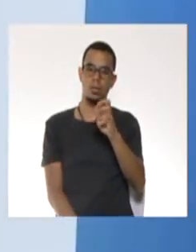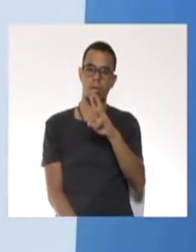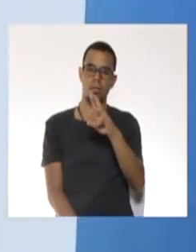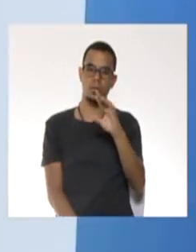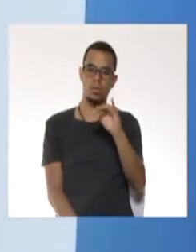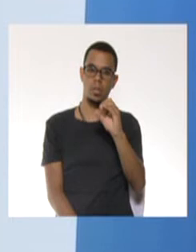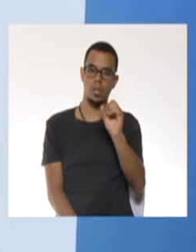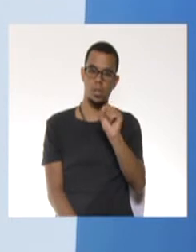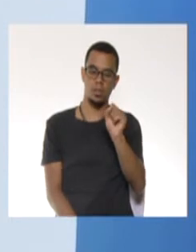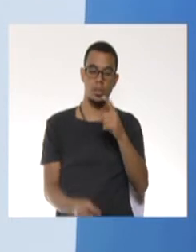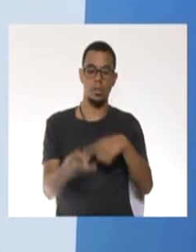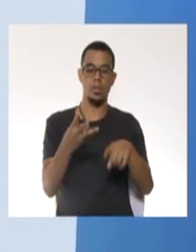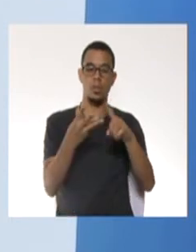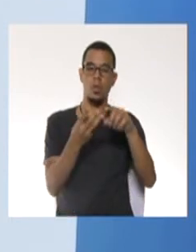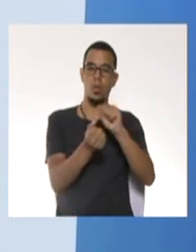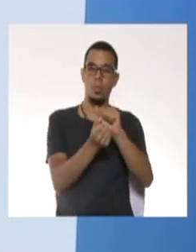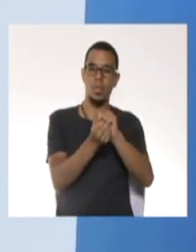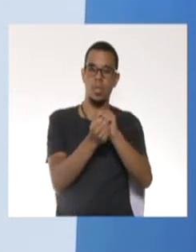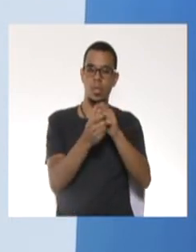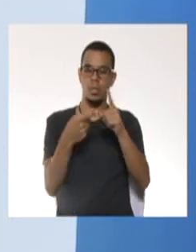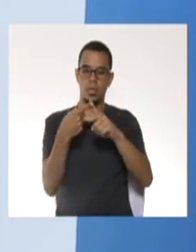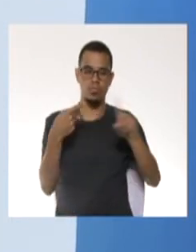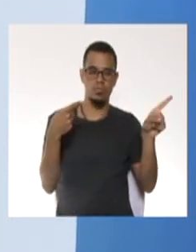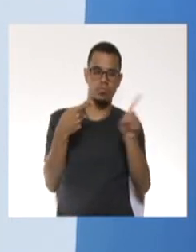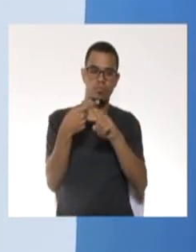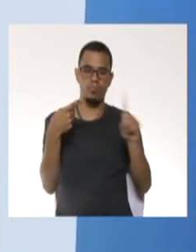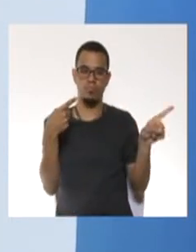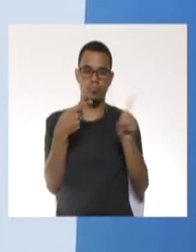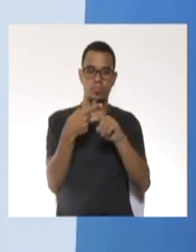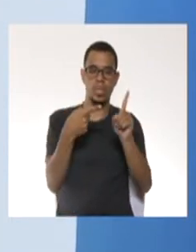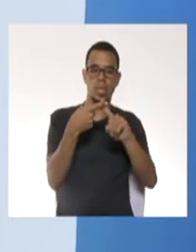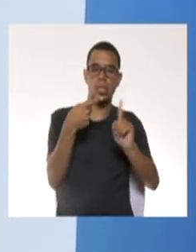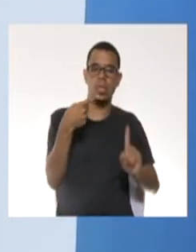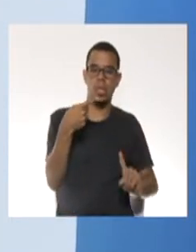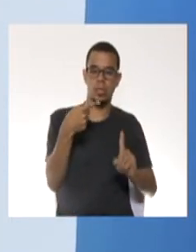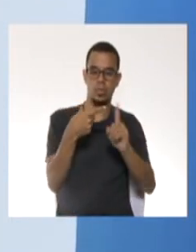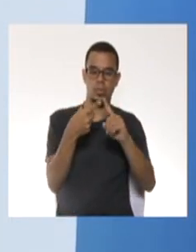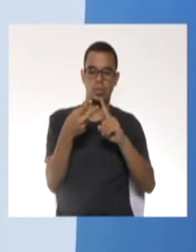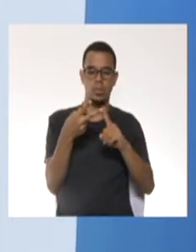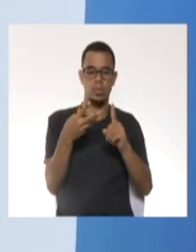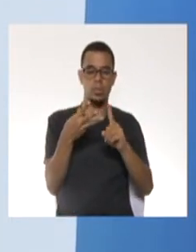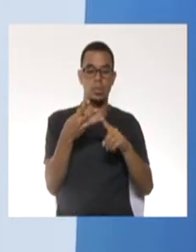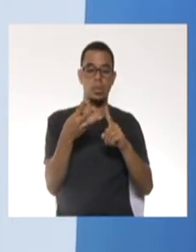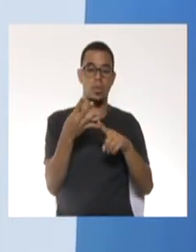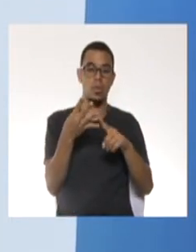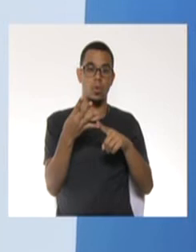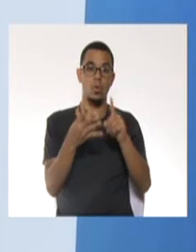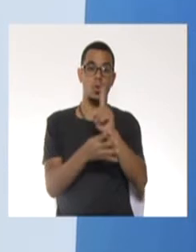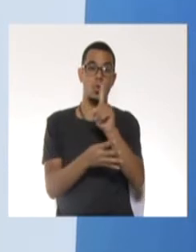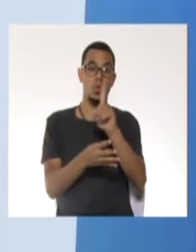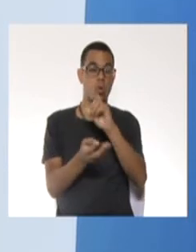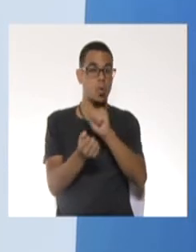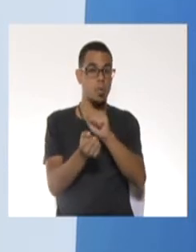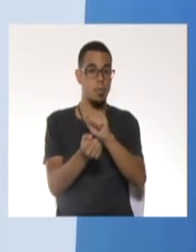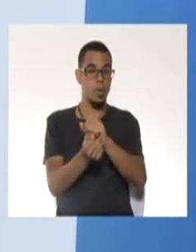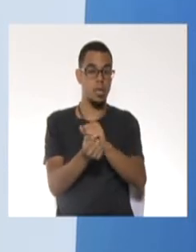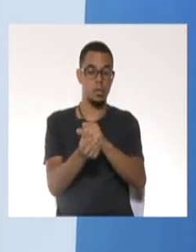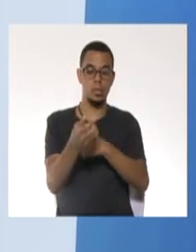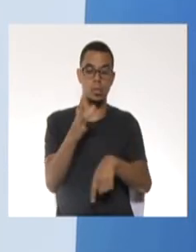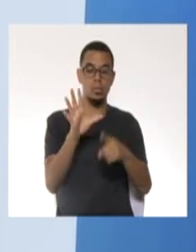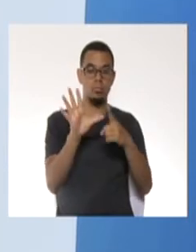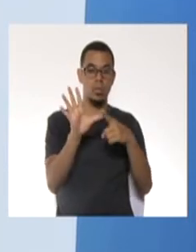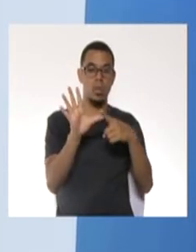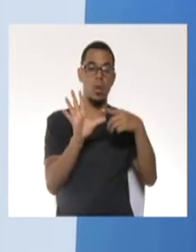transición, ¿cierto? Ok. Luego habíamos hablado de los no metales y de los